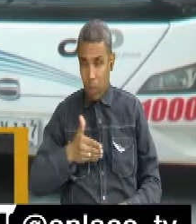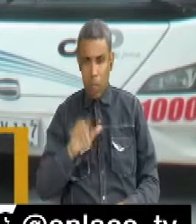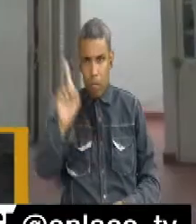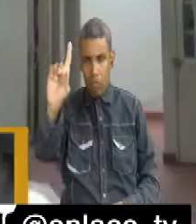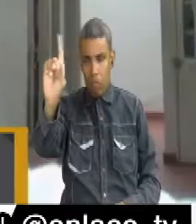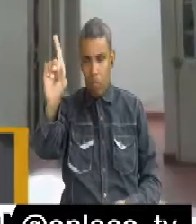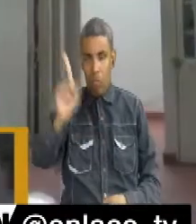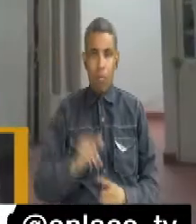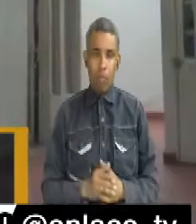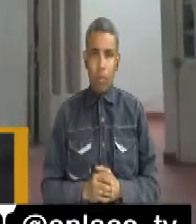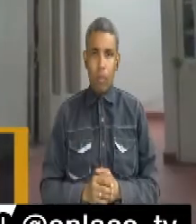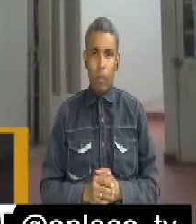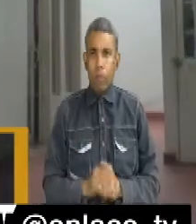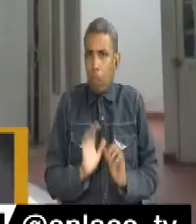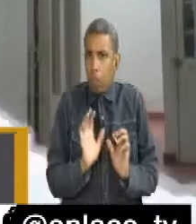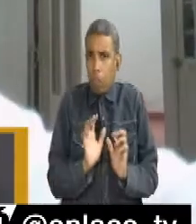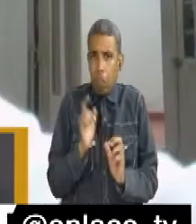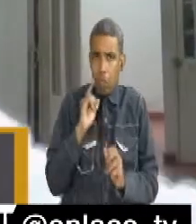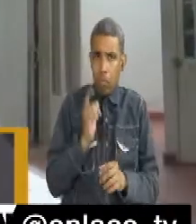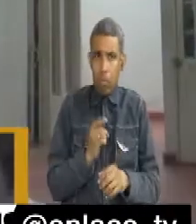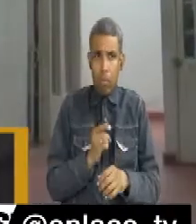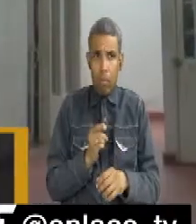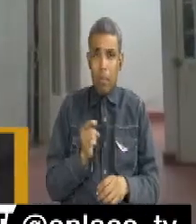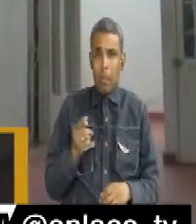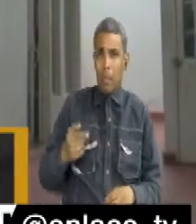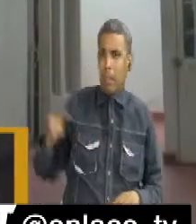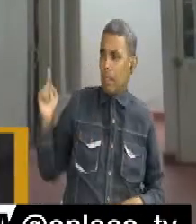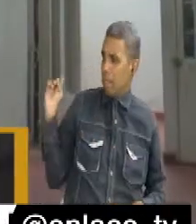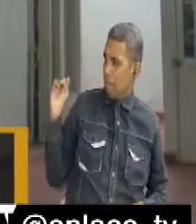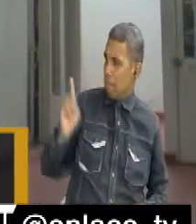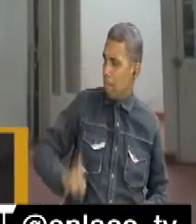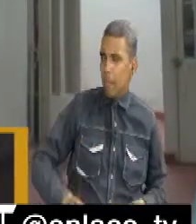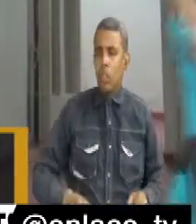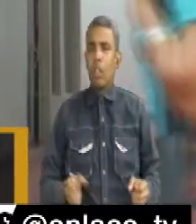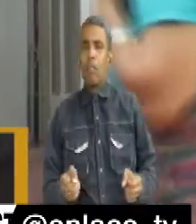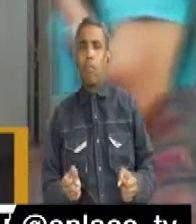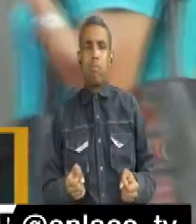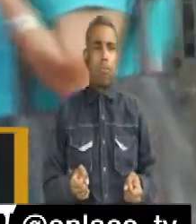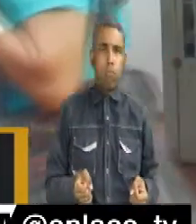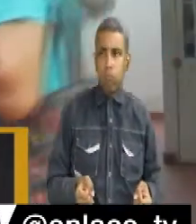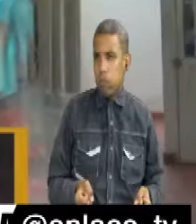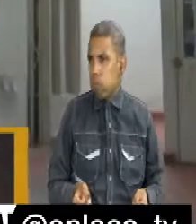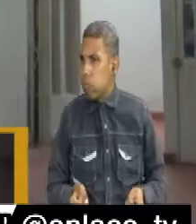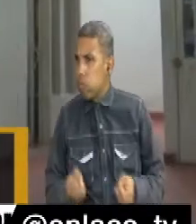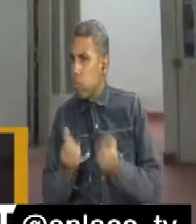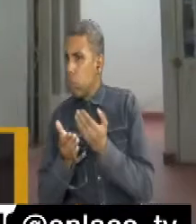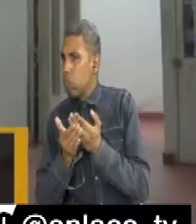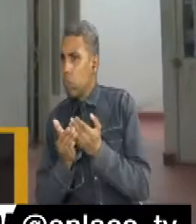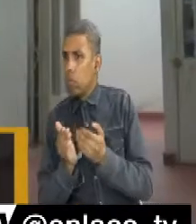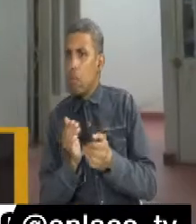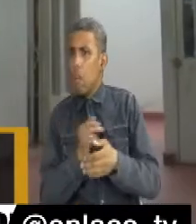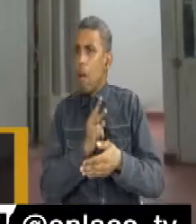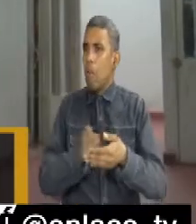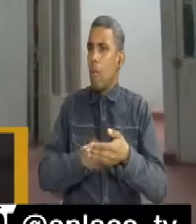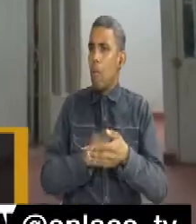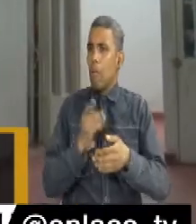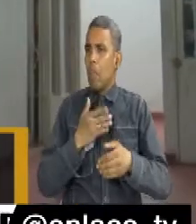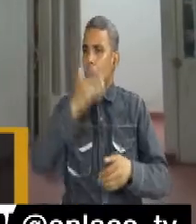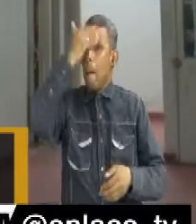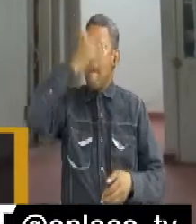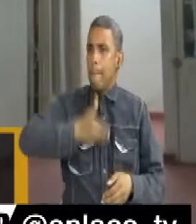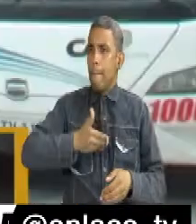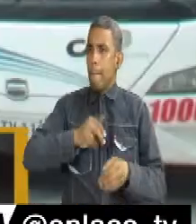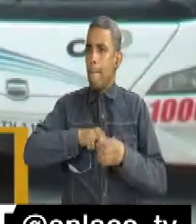hay restricción aquí, como ustedes pueden mirar, de allá para acá no hay restricción para vehículo pesado ni nada de eso, no hay una pancarta que nos indique que no